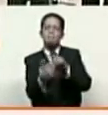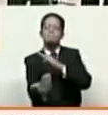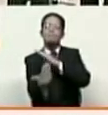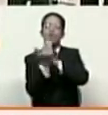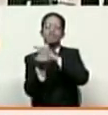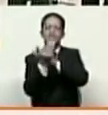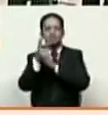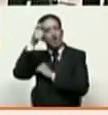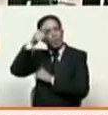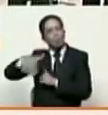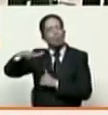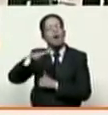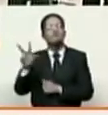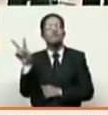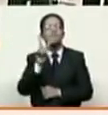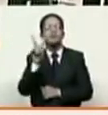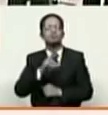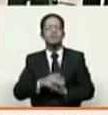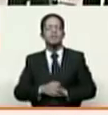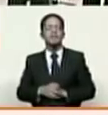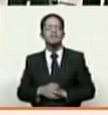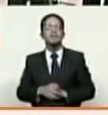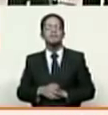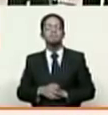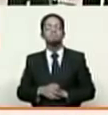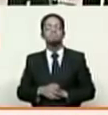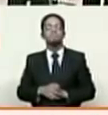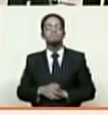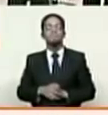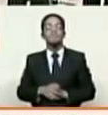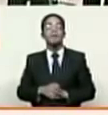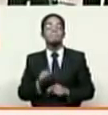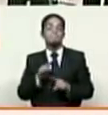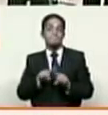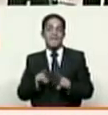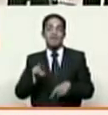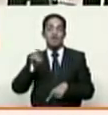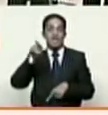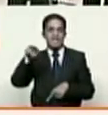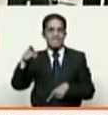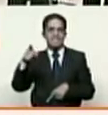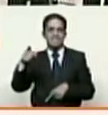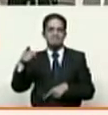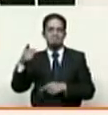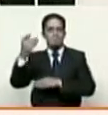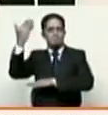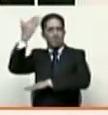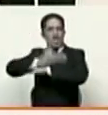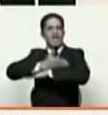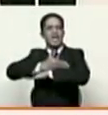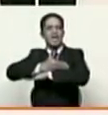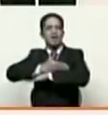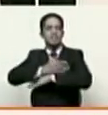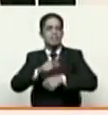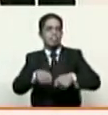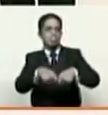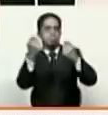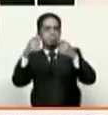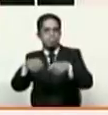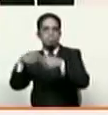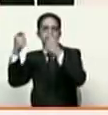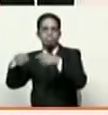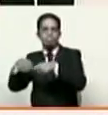pueblo venezolano. Pero no se puede negar que han sin duda impactado el modelo de inclusión,